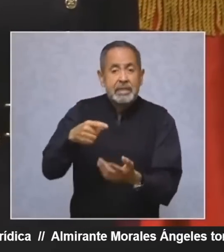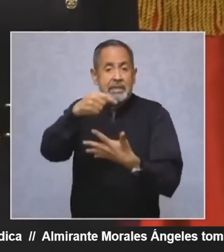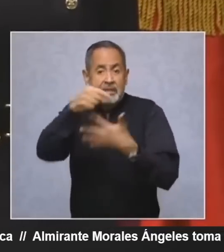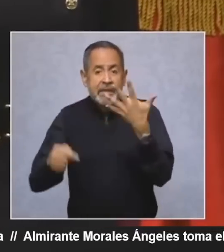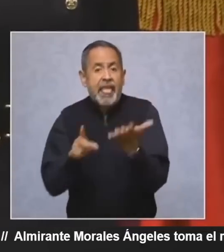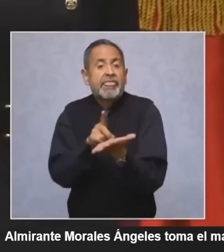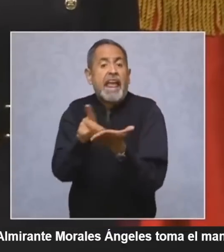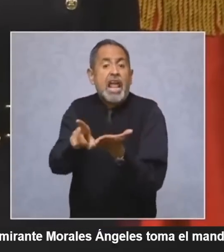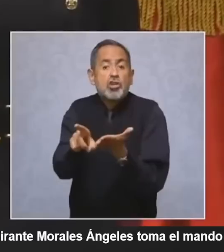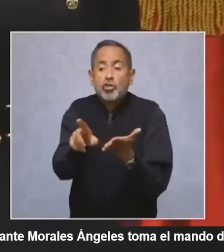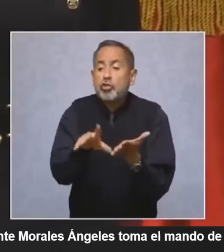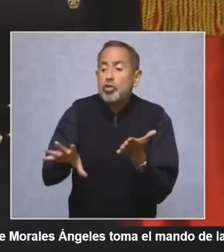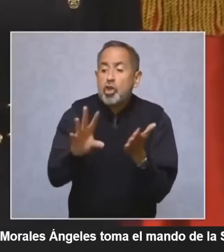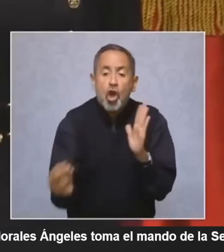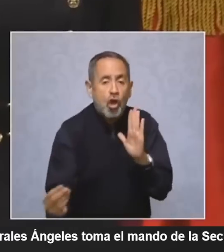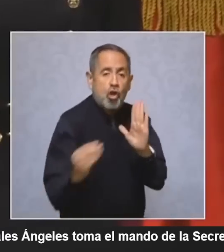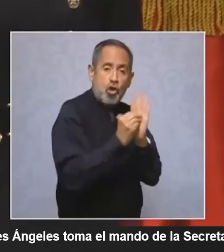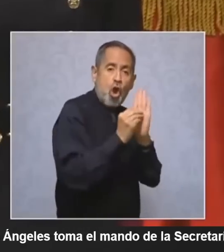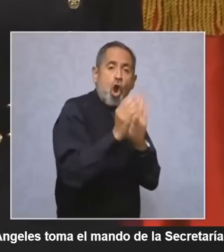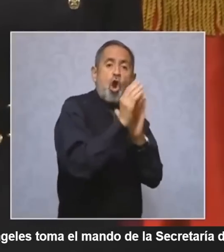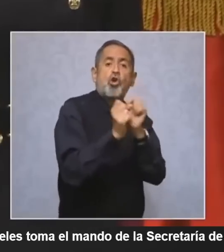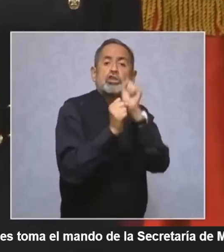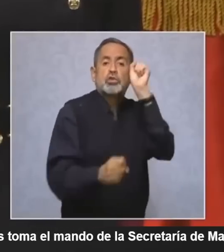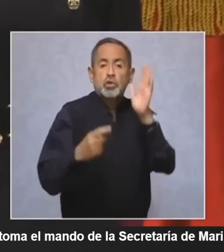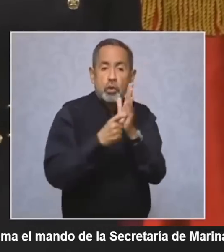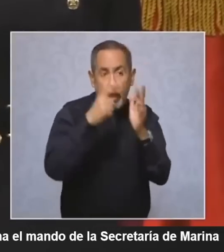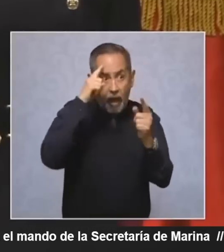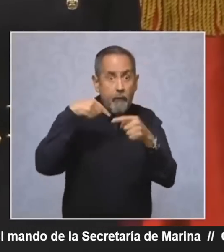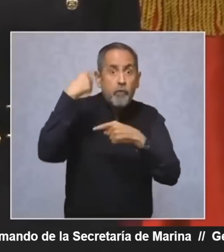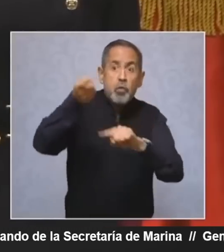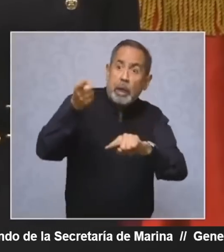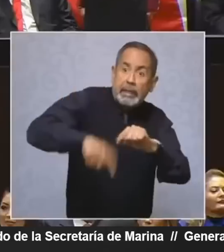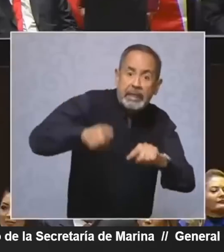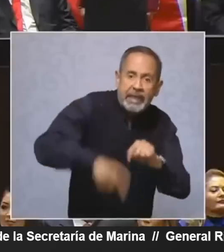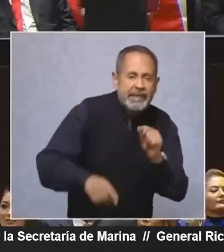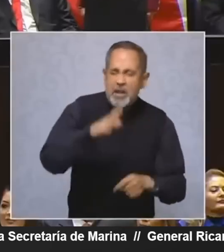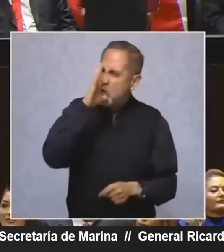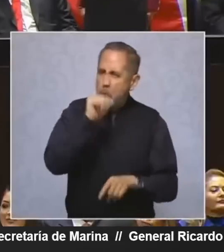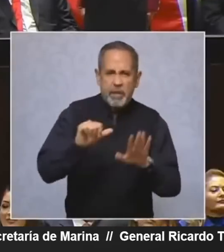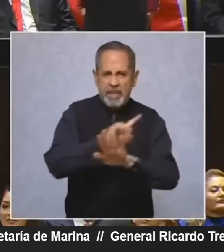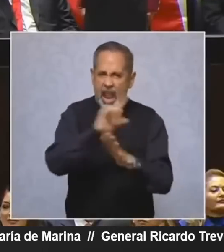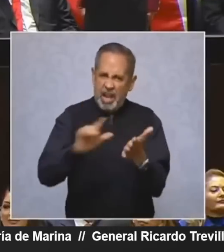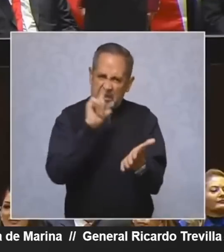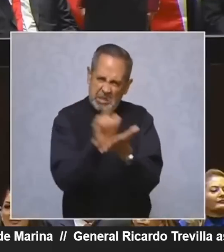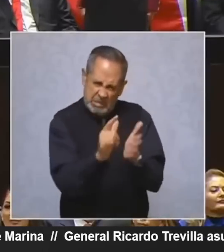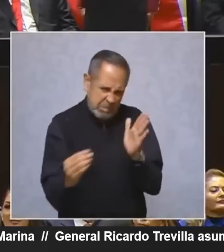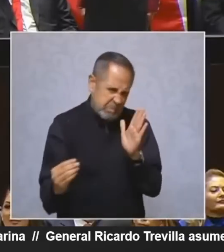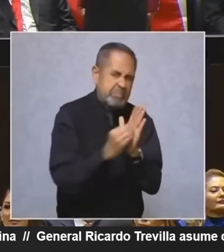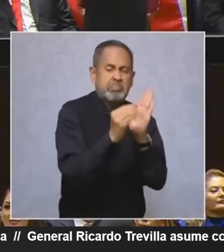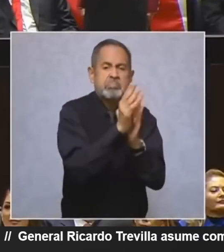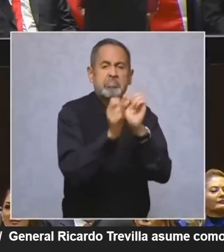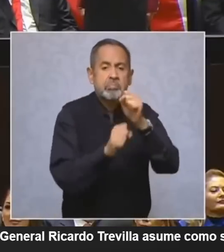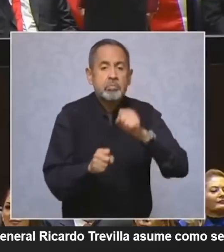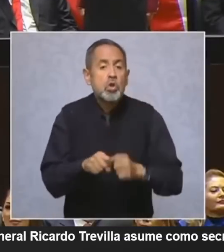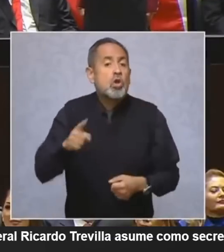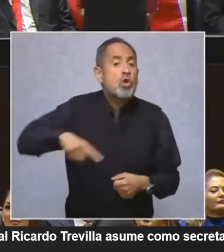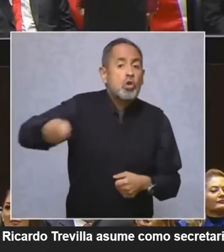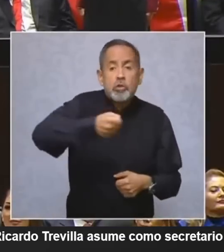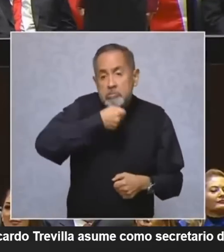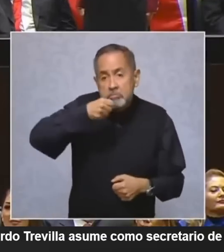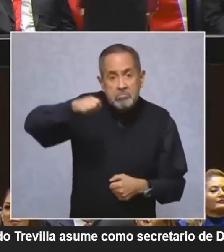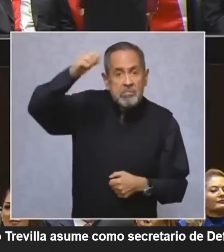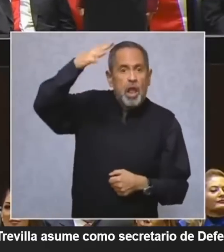vuelven constitucionales para que nadie los pueda revertir. Pensión universal para las y los